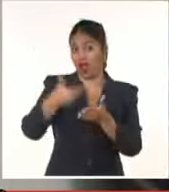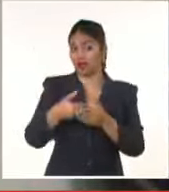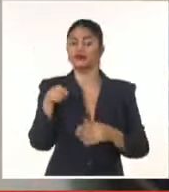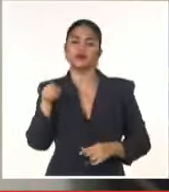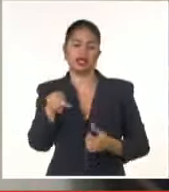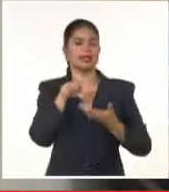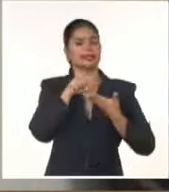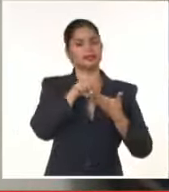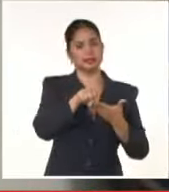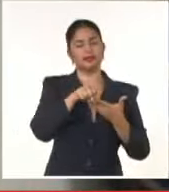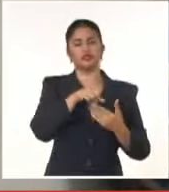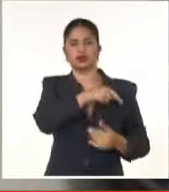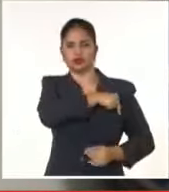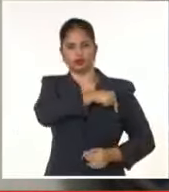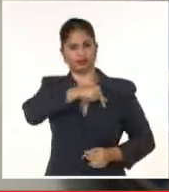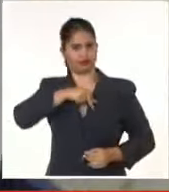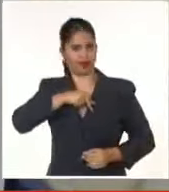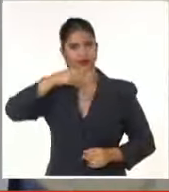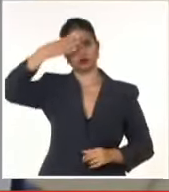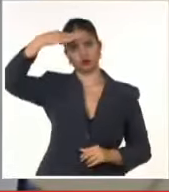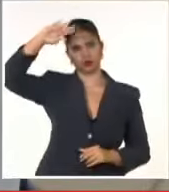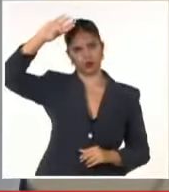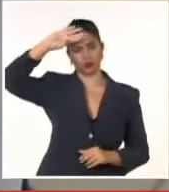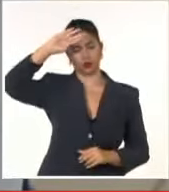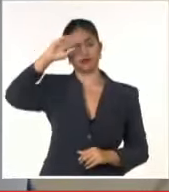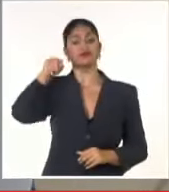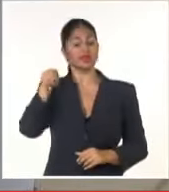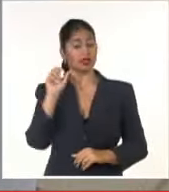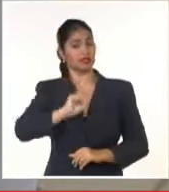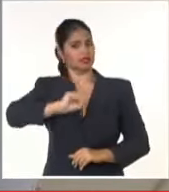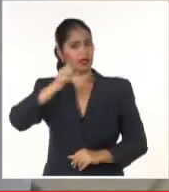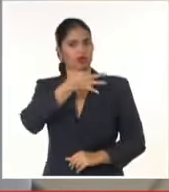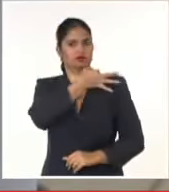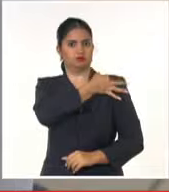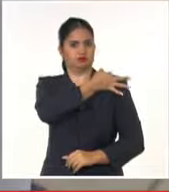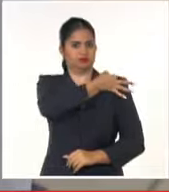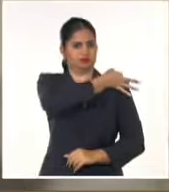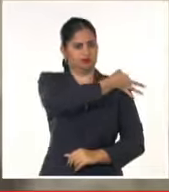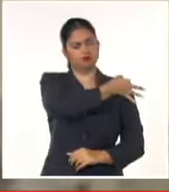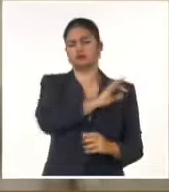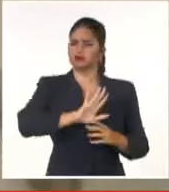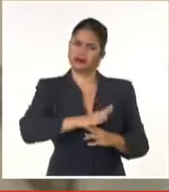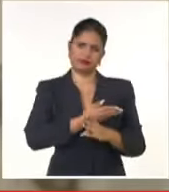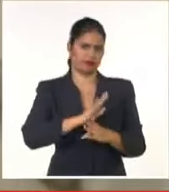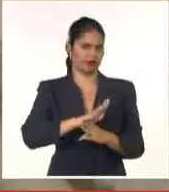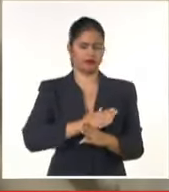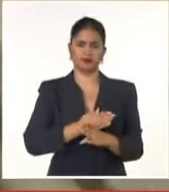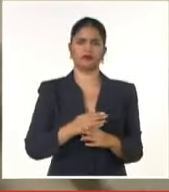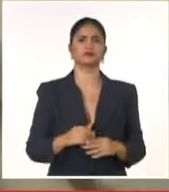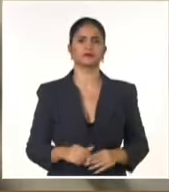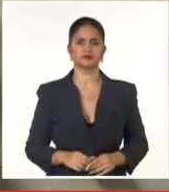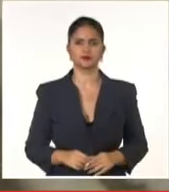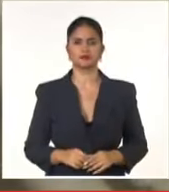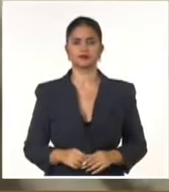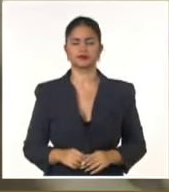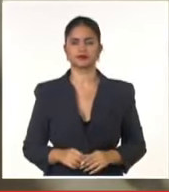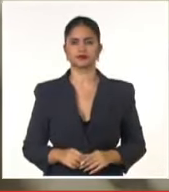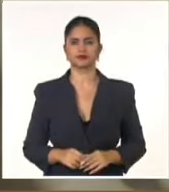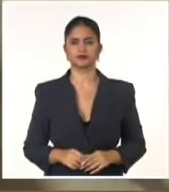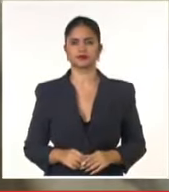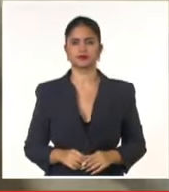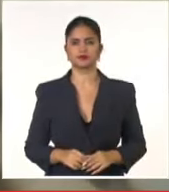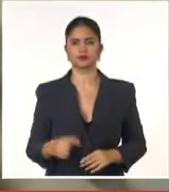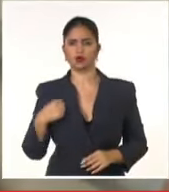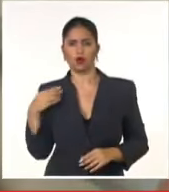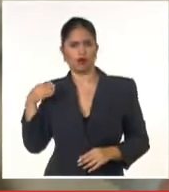servicio de las Fuerzas Armadas Revolucionarias, donde alcanzó los grados de teniente coronel. Yo no me fui a la sierra por una